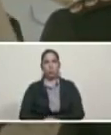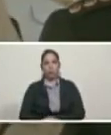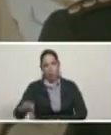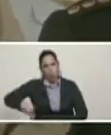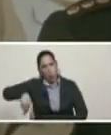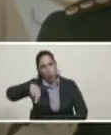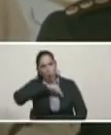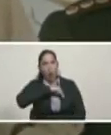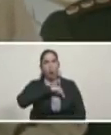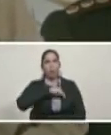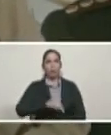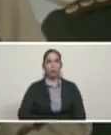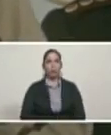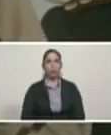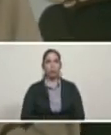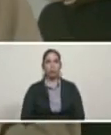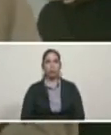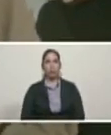Nosotros